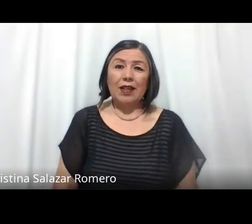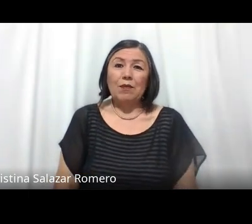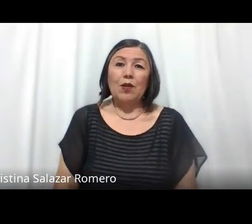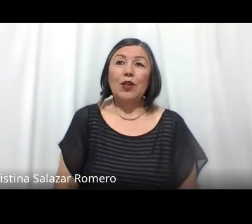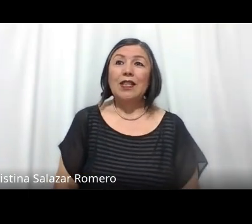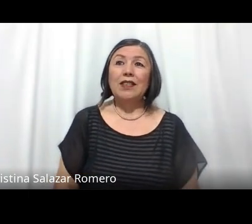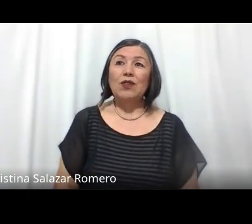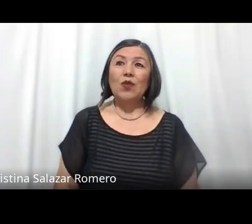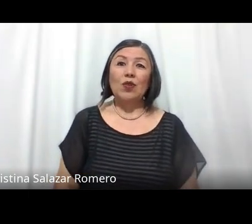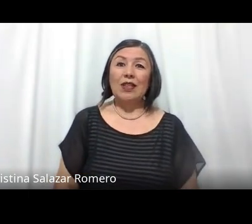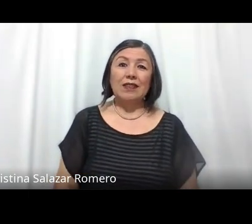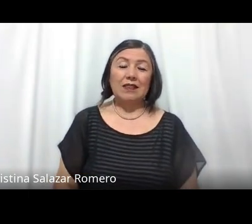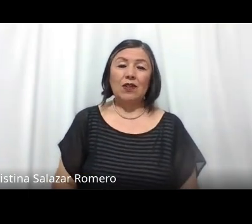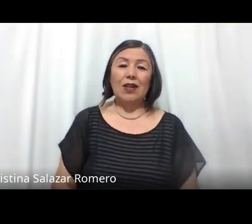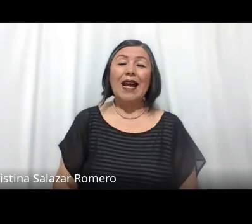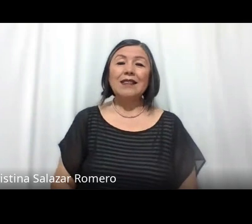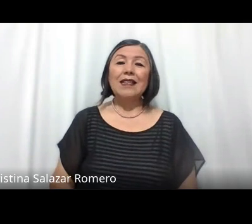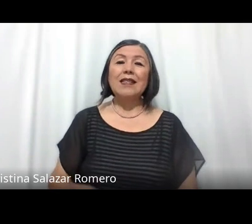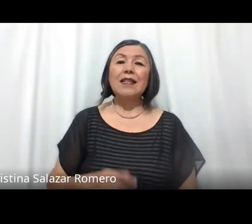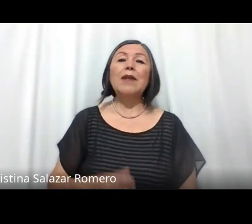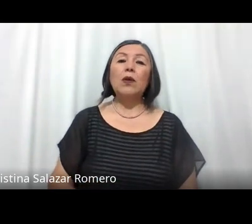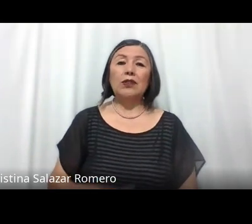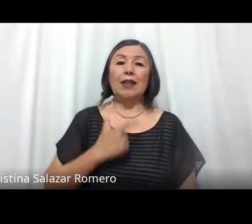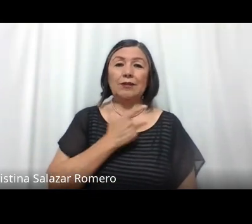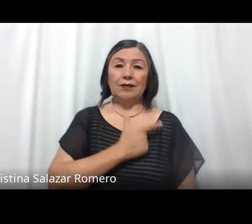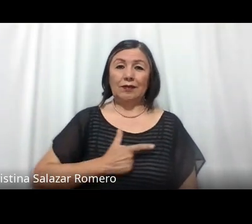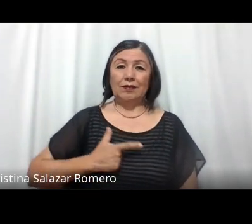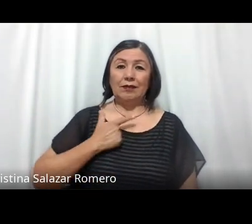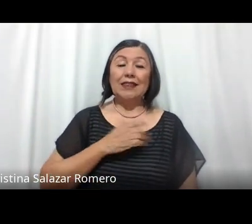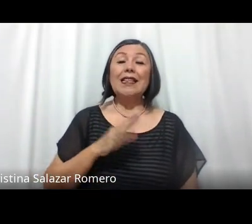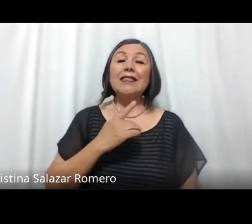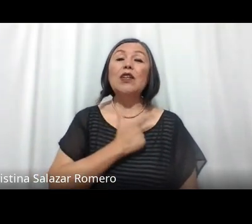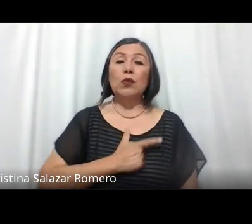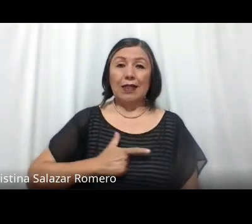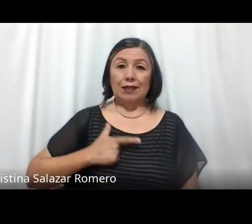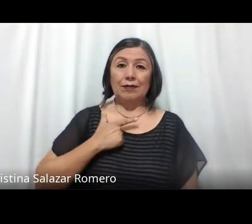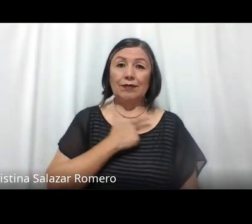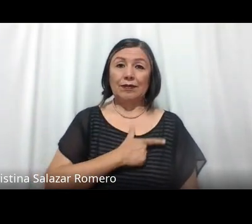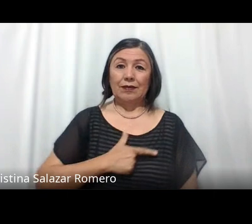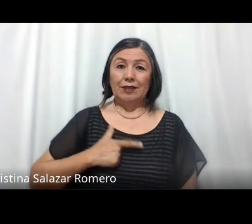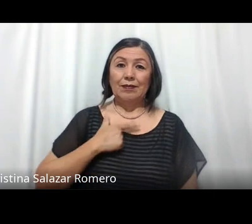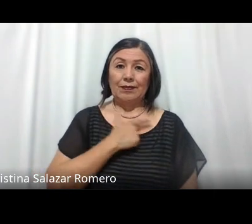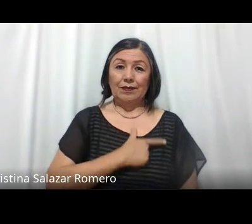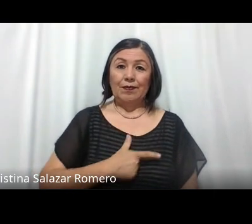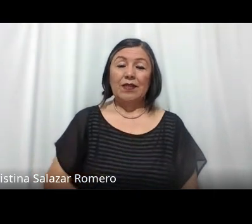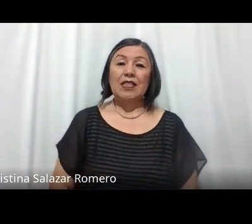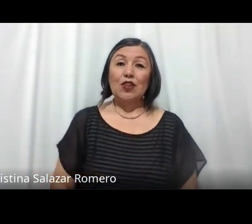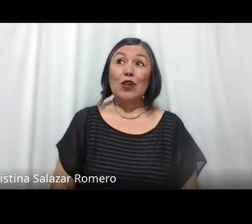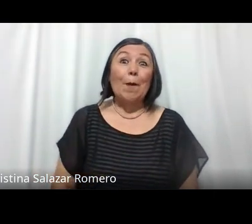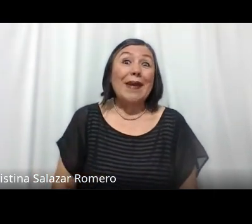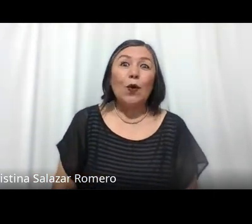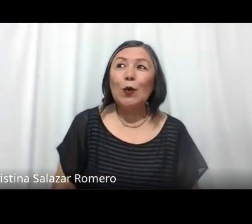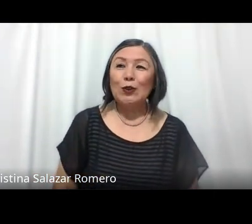Por ejemplo, si yo les digo, esta es la seña me gusta, esta es la seña gustar, ¿sí? Y